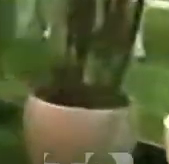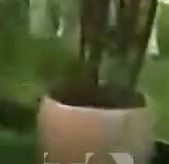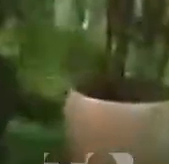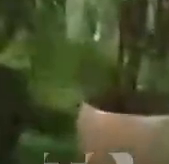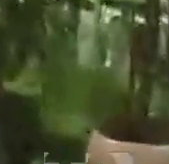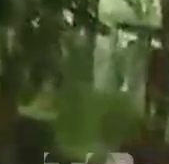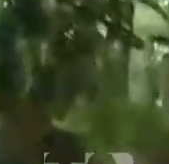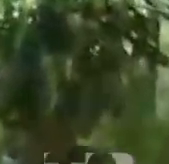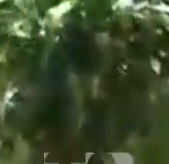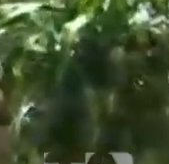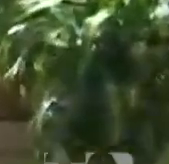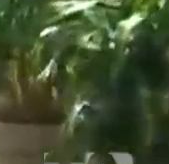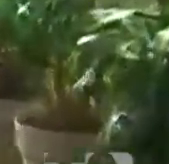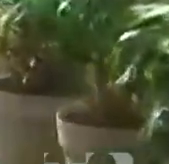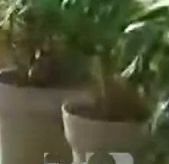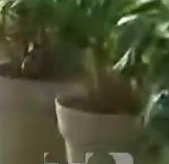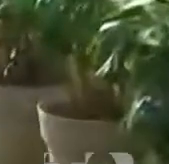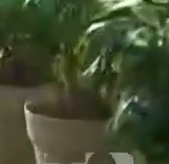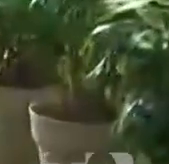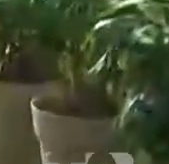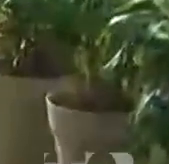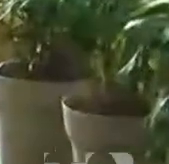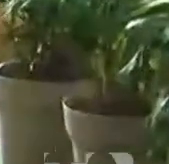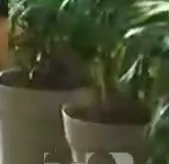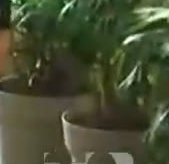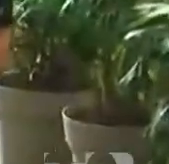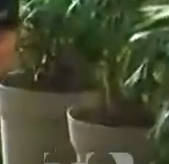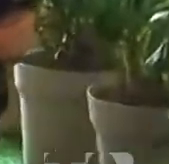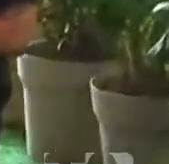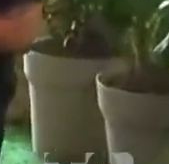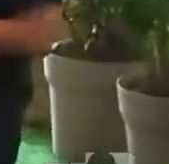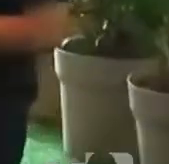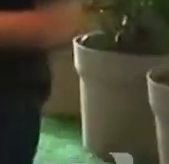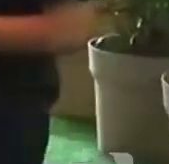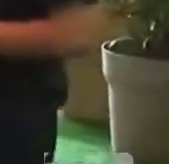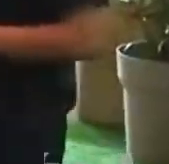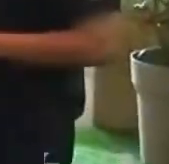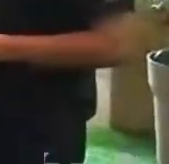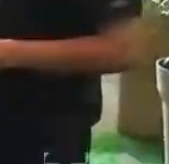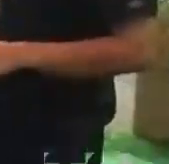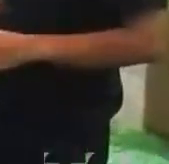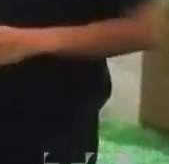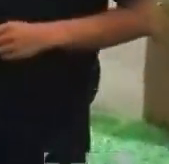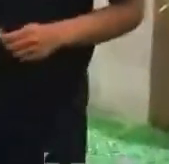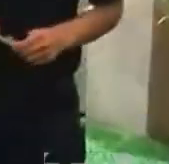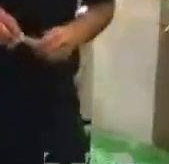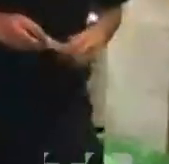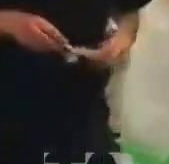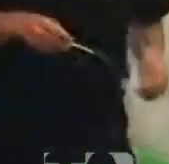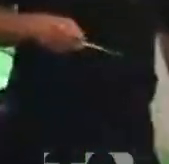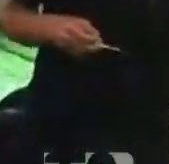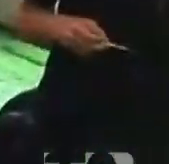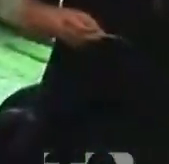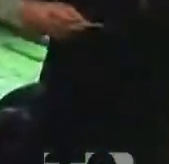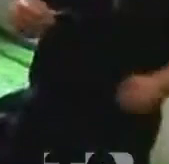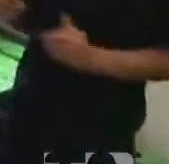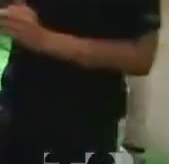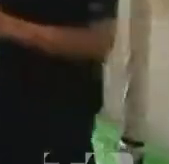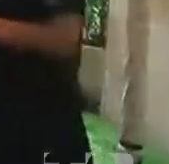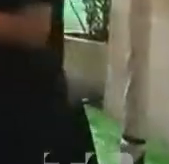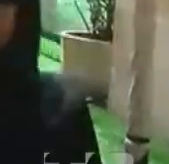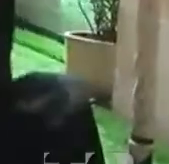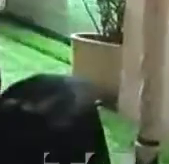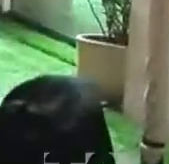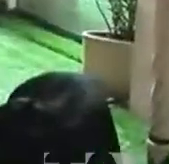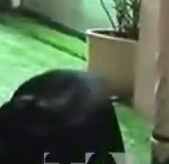todavía venga a estos sitios para vacunarse y que sepa que no tarda mucho tiempo el recibir la